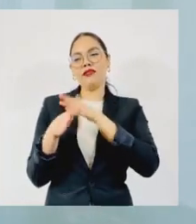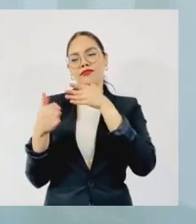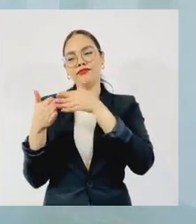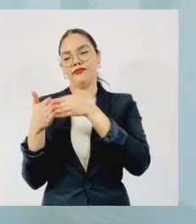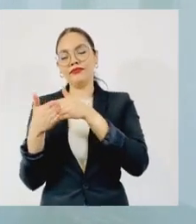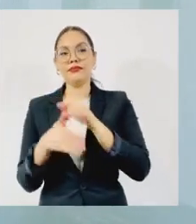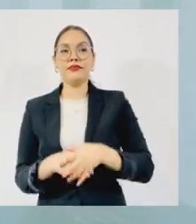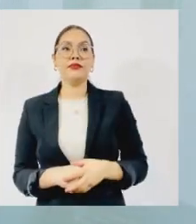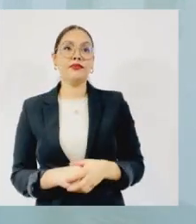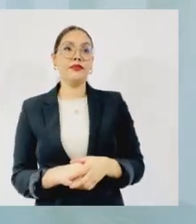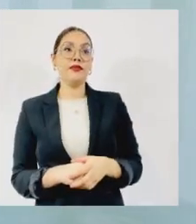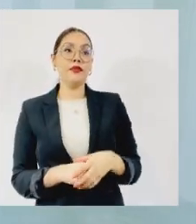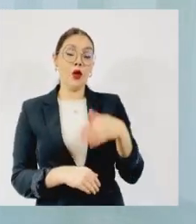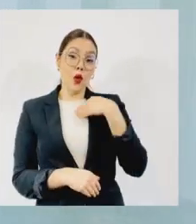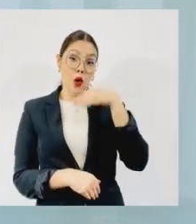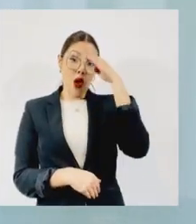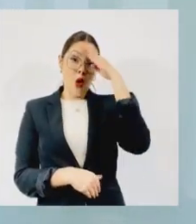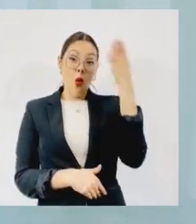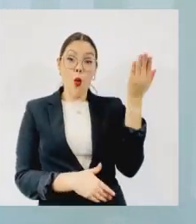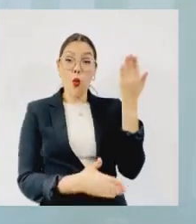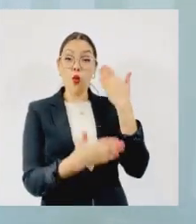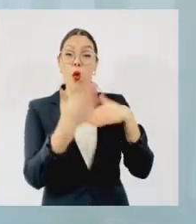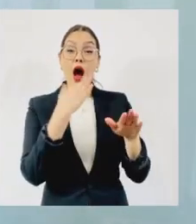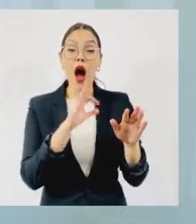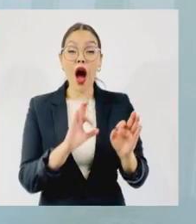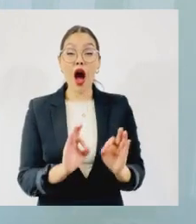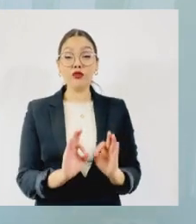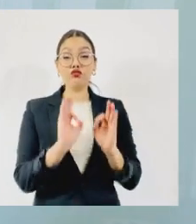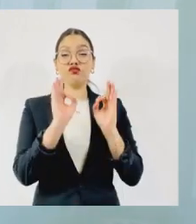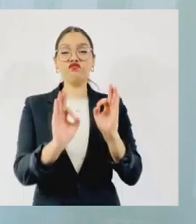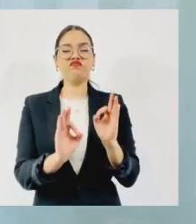Mira, no creo que sean obras maestras. Tengo